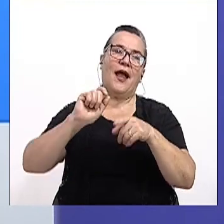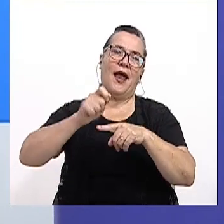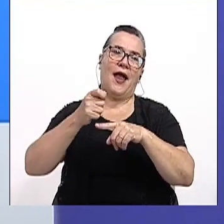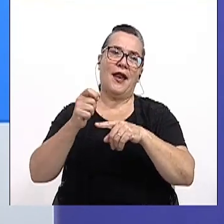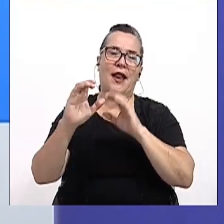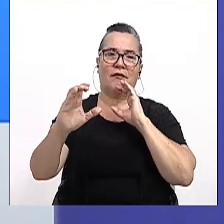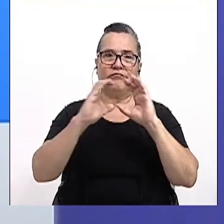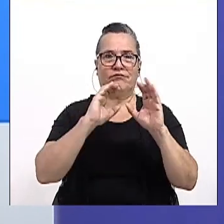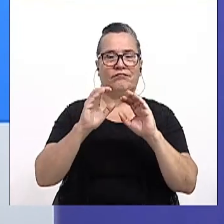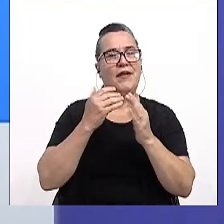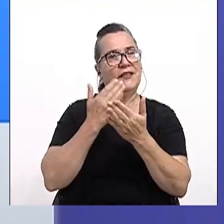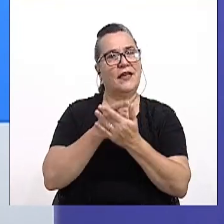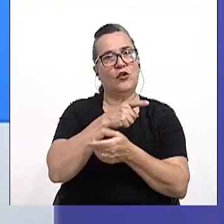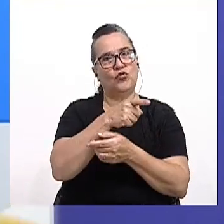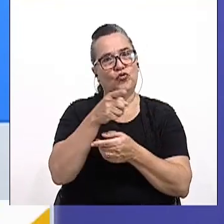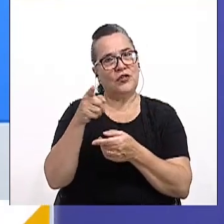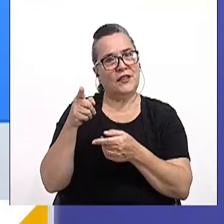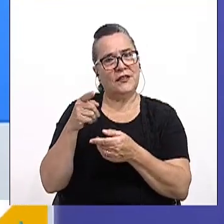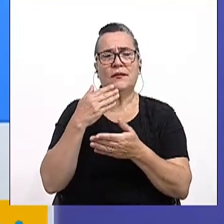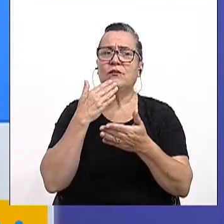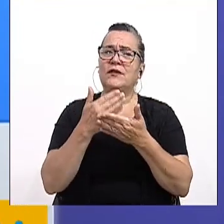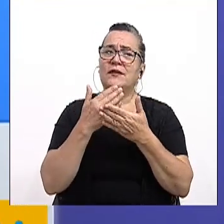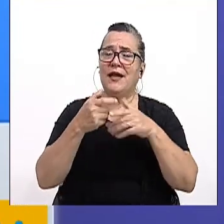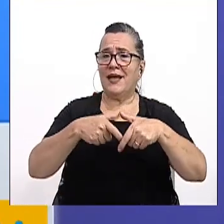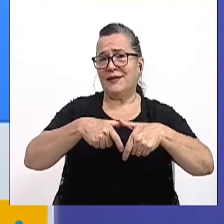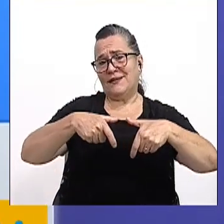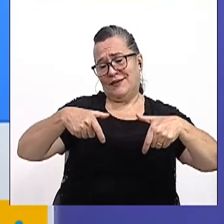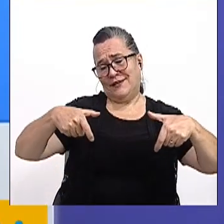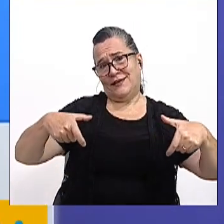poder llegar hasta ustedes. Muchísimas gracias por